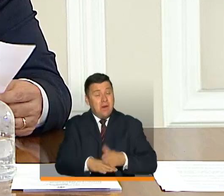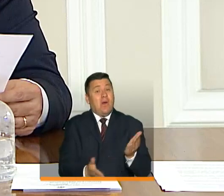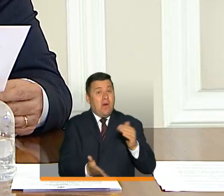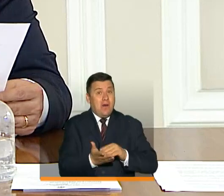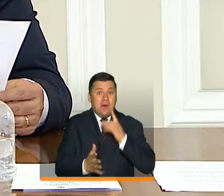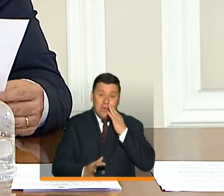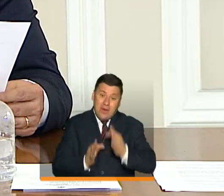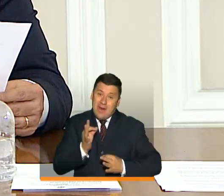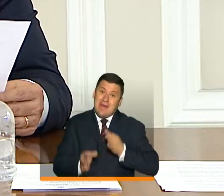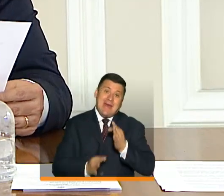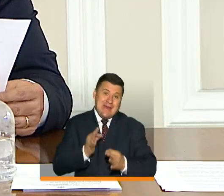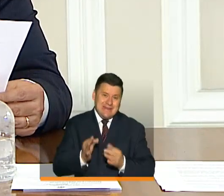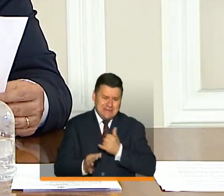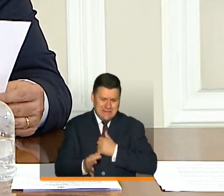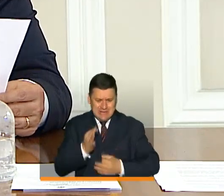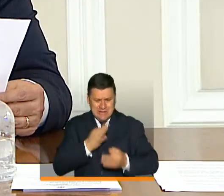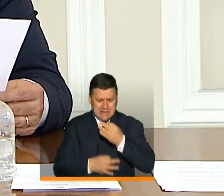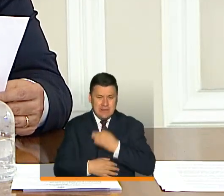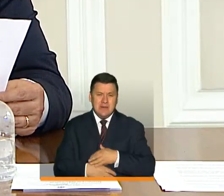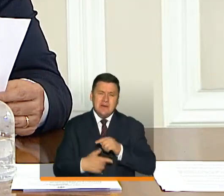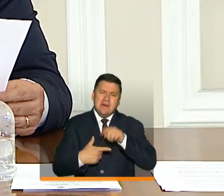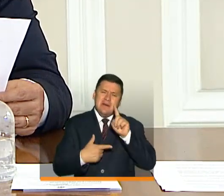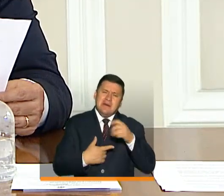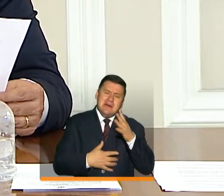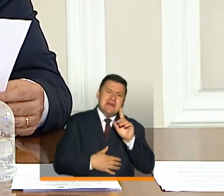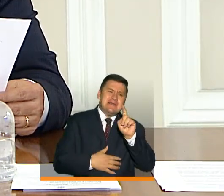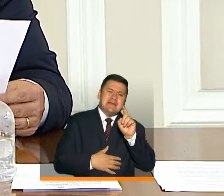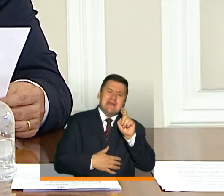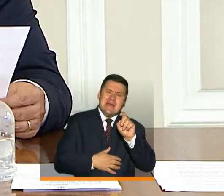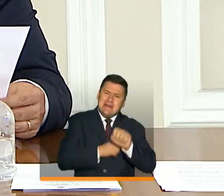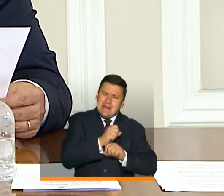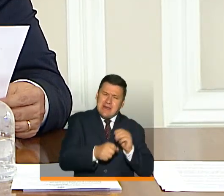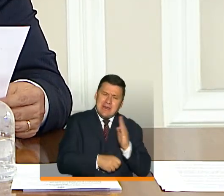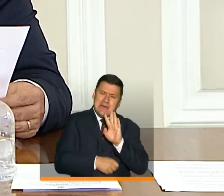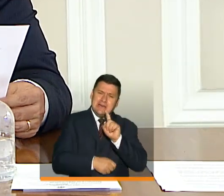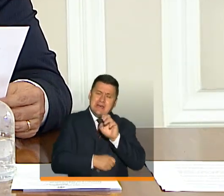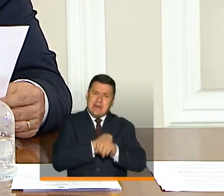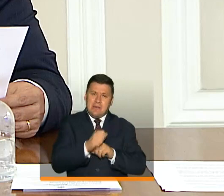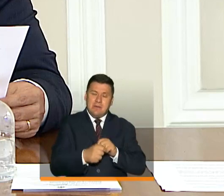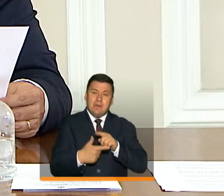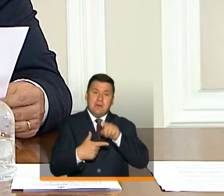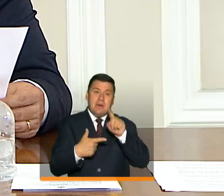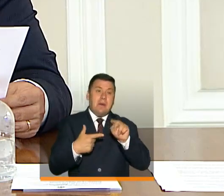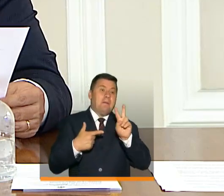de autocuidado, y también entre 60 y 69 años, el